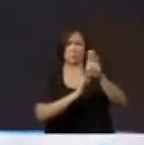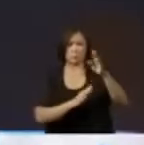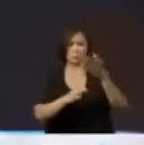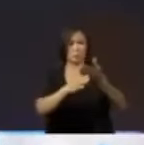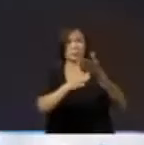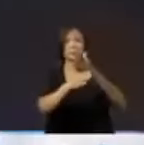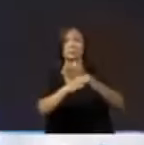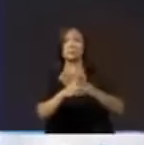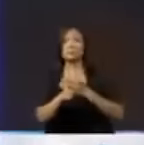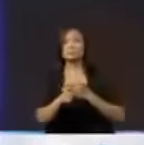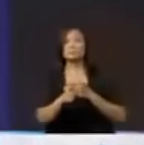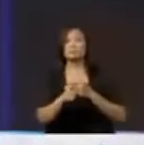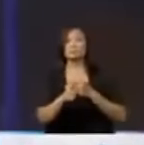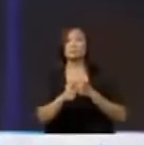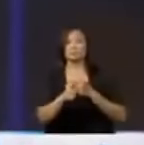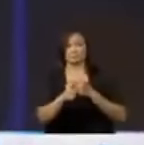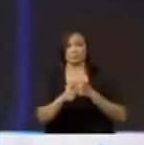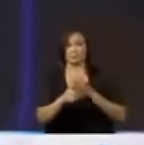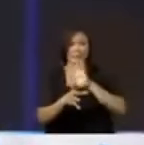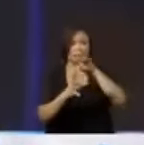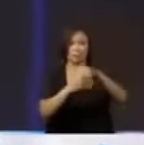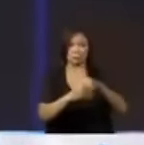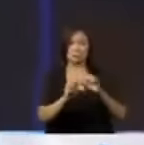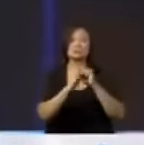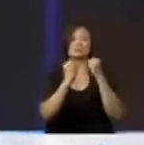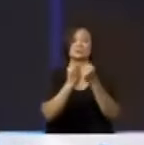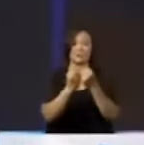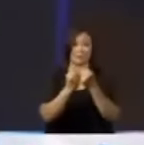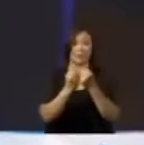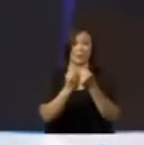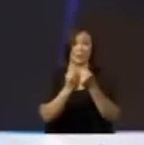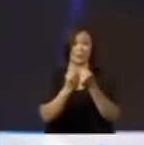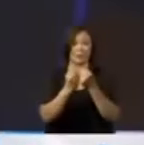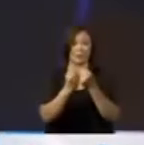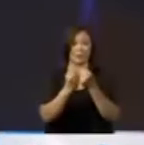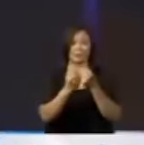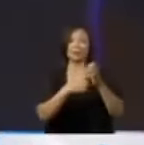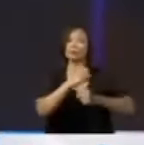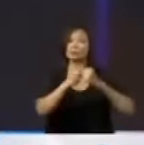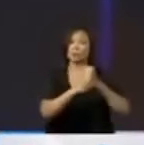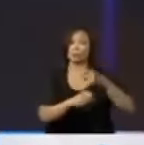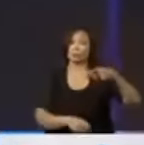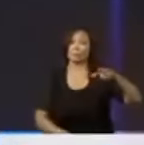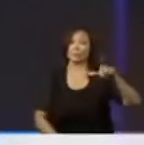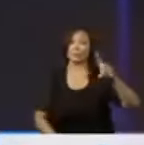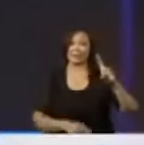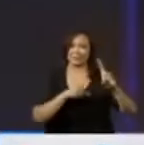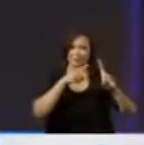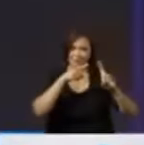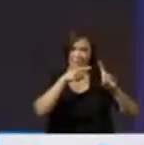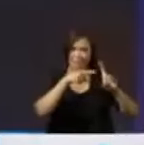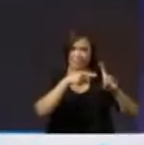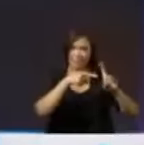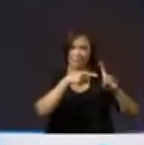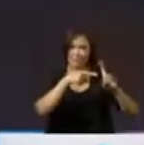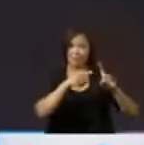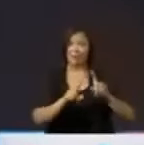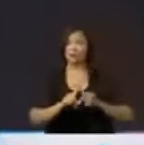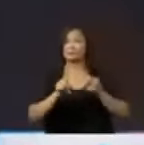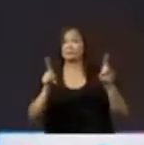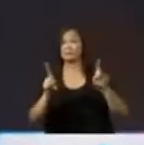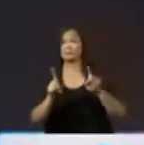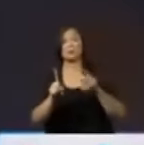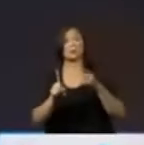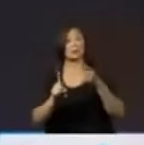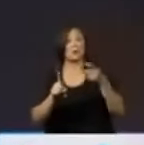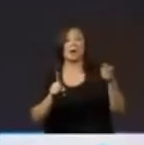de progreso, de avances, de inclusión social. Fue en la época del PLD. Porque a diferencia de